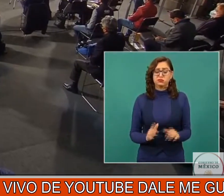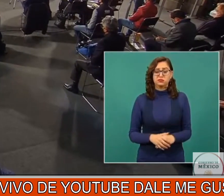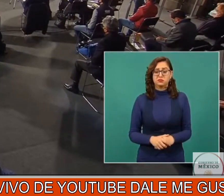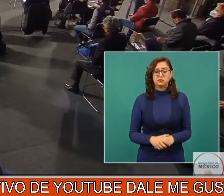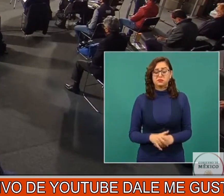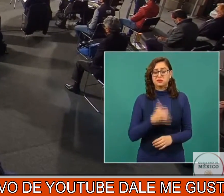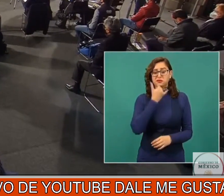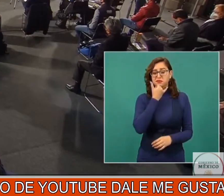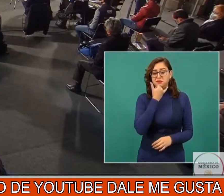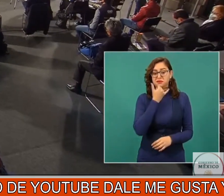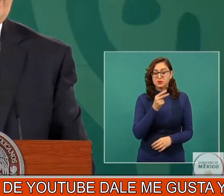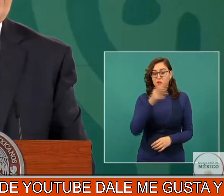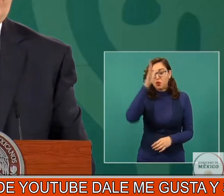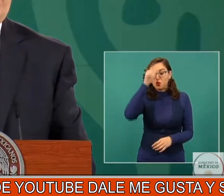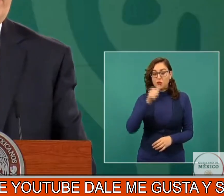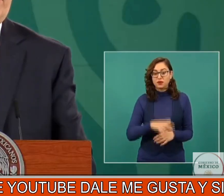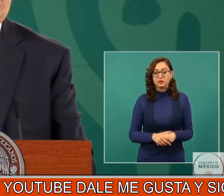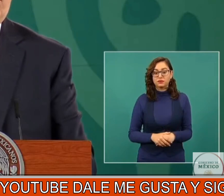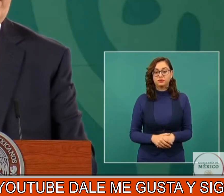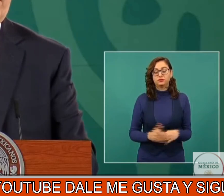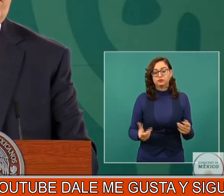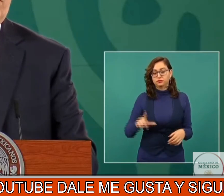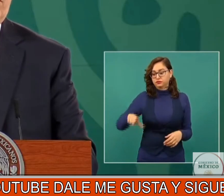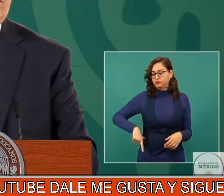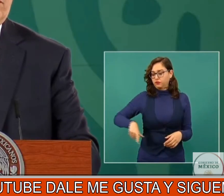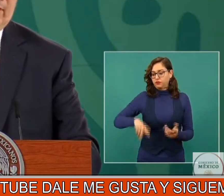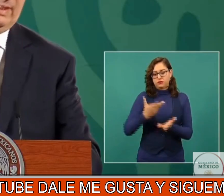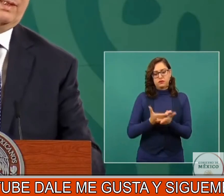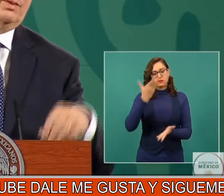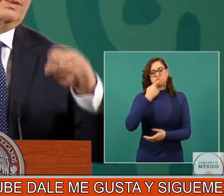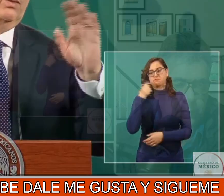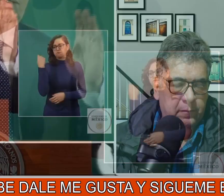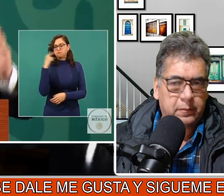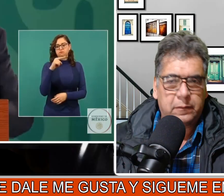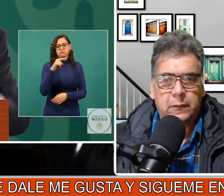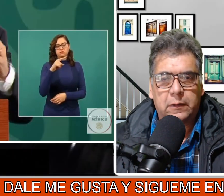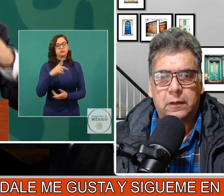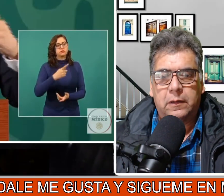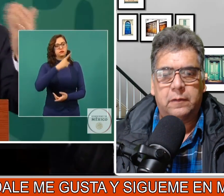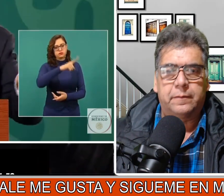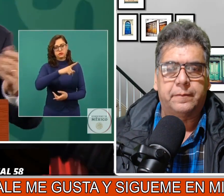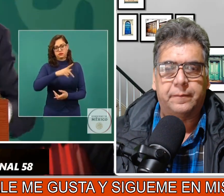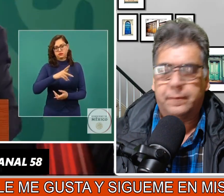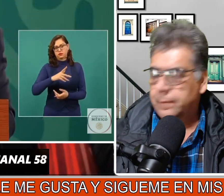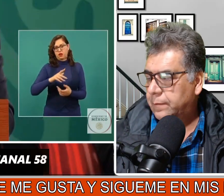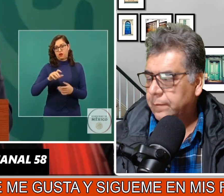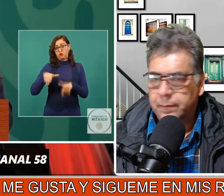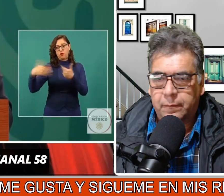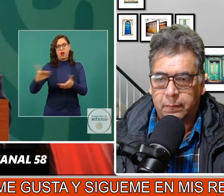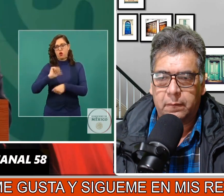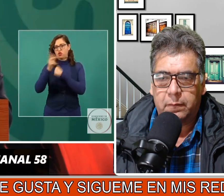en corte una demanda promovida por un gobierno, en este caso distinto al de Estados Unidos, un gobierno extranjero en Estados